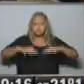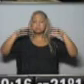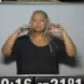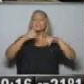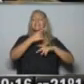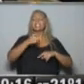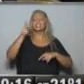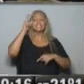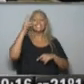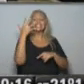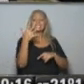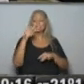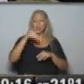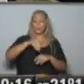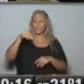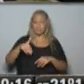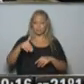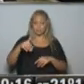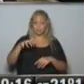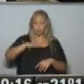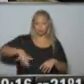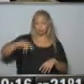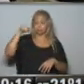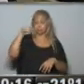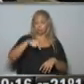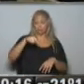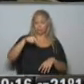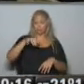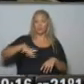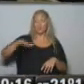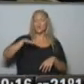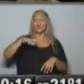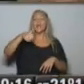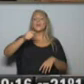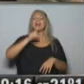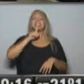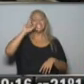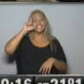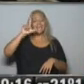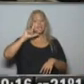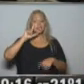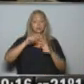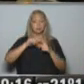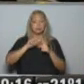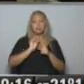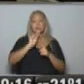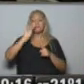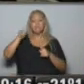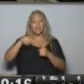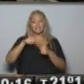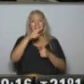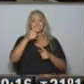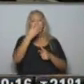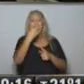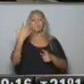185 en el noroeste de la provincia, o sea, en Villa Martelli, que se suman a los 140 y pico en Ortuza y en toda